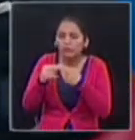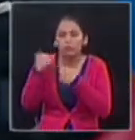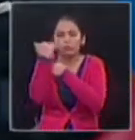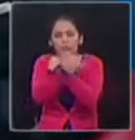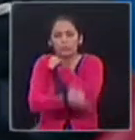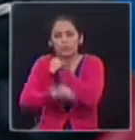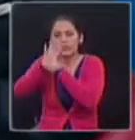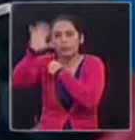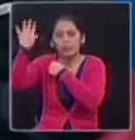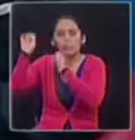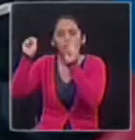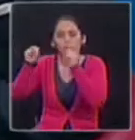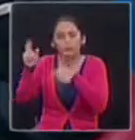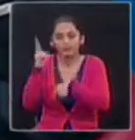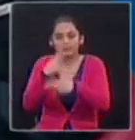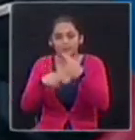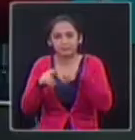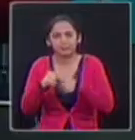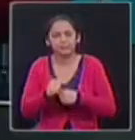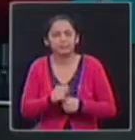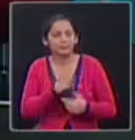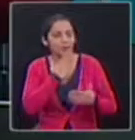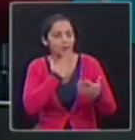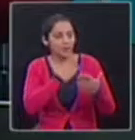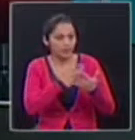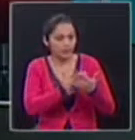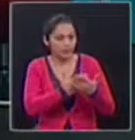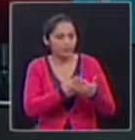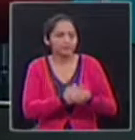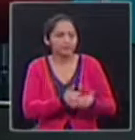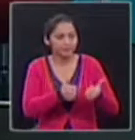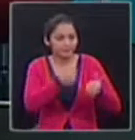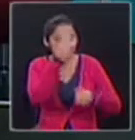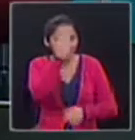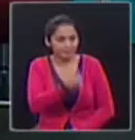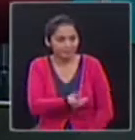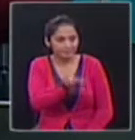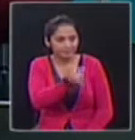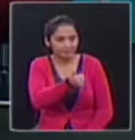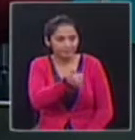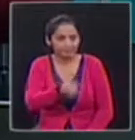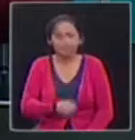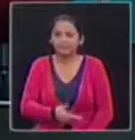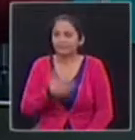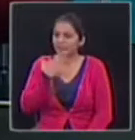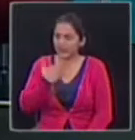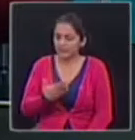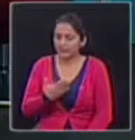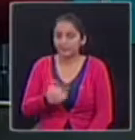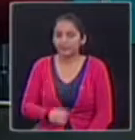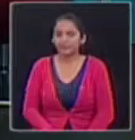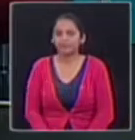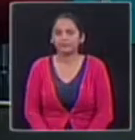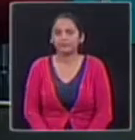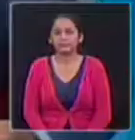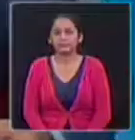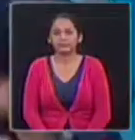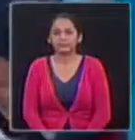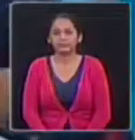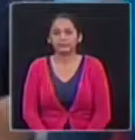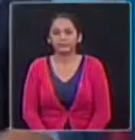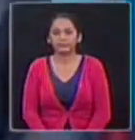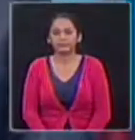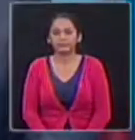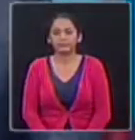en este caso, los mercados internacionales. Economista, quiero agradecerle por haber estado con nosotros esta mañana. Que tenga buen día. Gracias a usted y estamos a las órdenes siempre. Gracias al